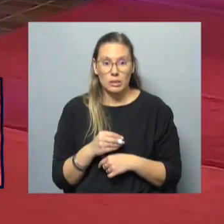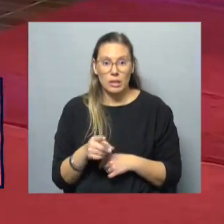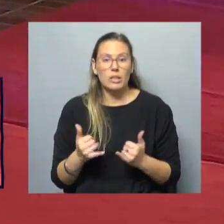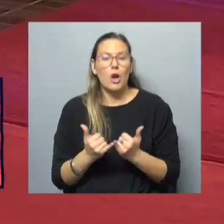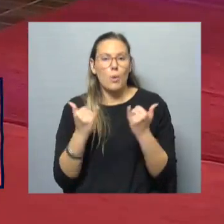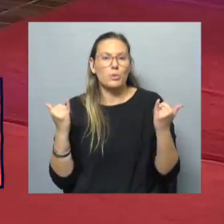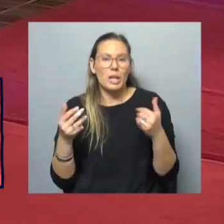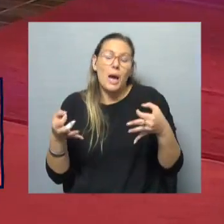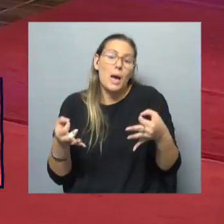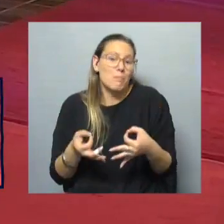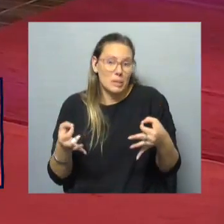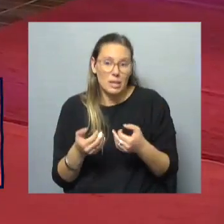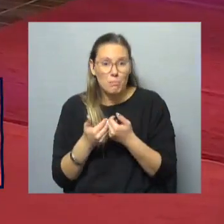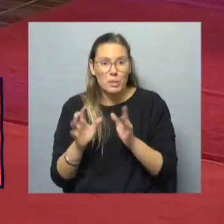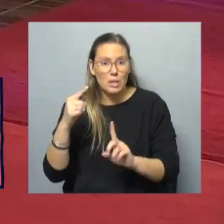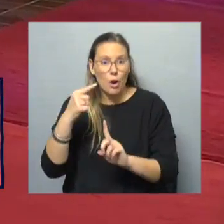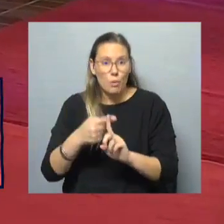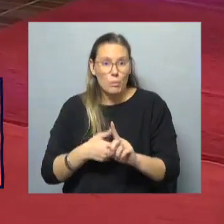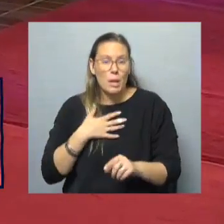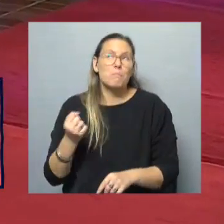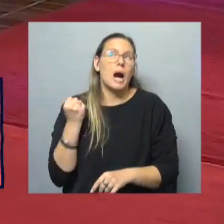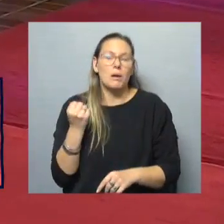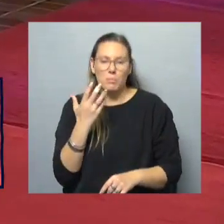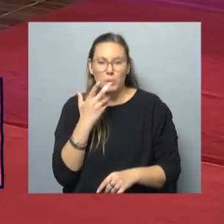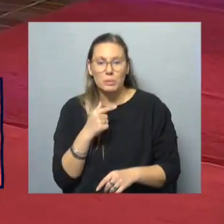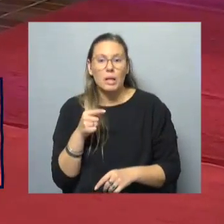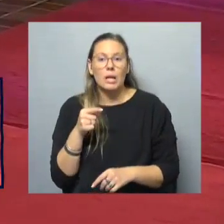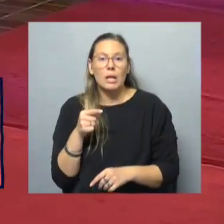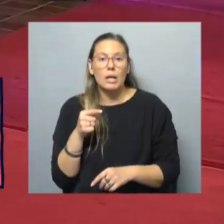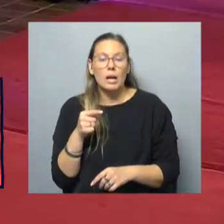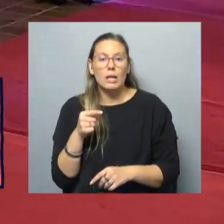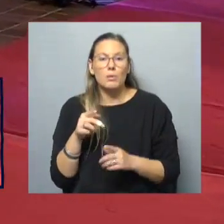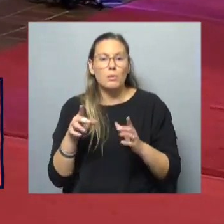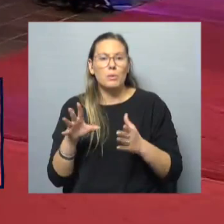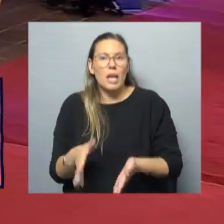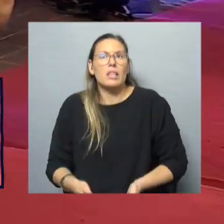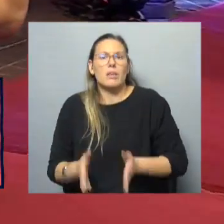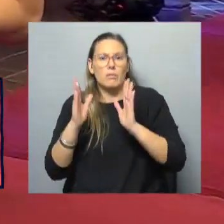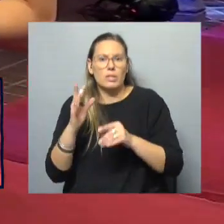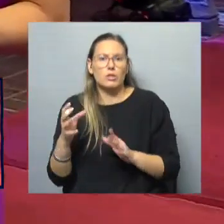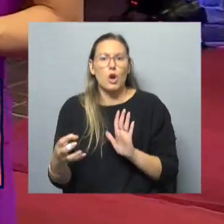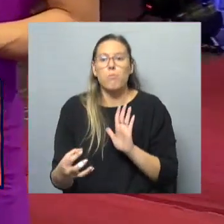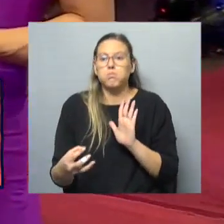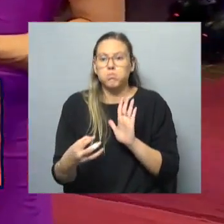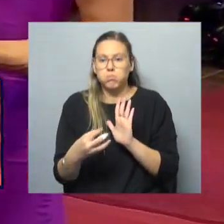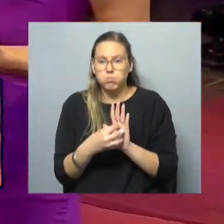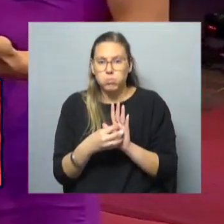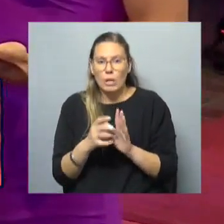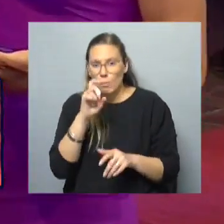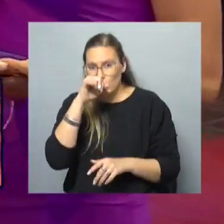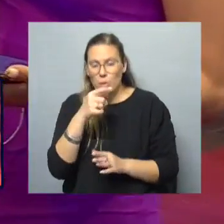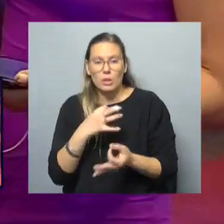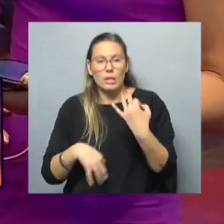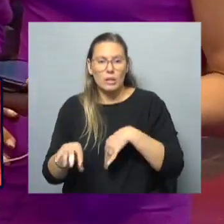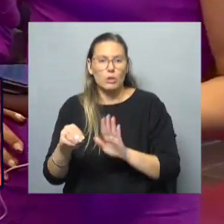día súper especial, empieza un mes para mí de mis preferidos. Y además estamos en un edificio emblema de la ciudad de Montevideo, como es el Teatro Solís. Y